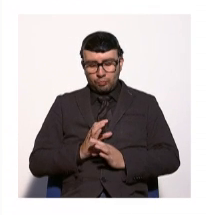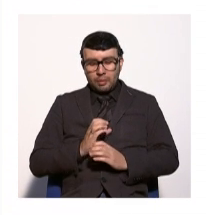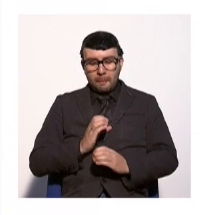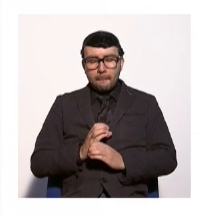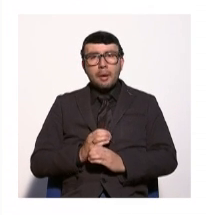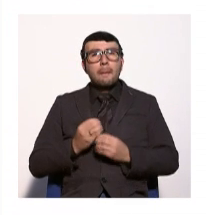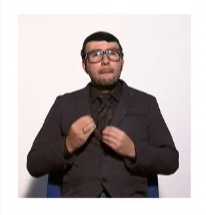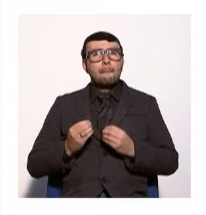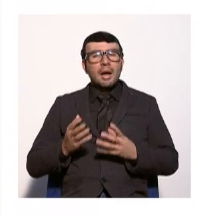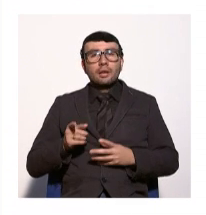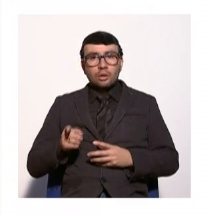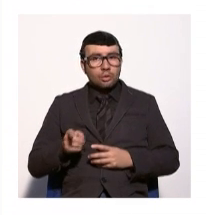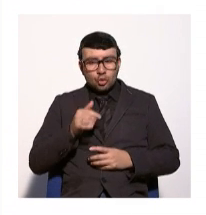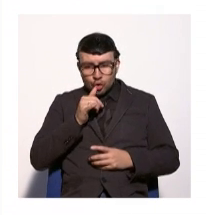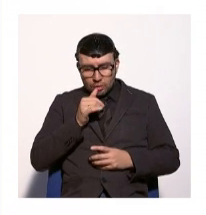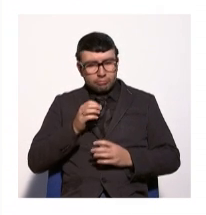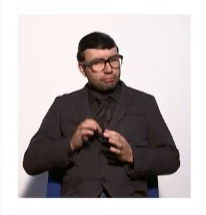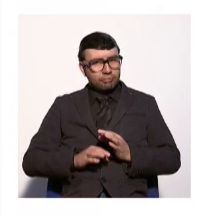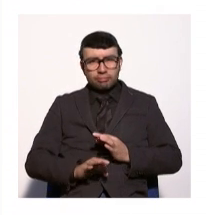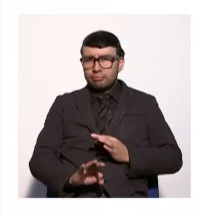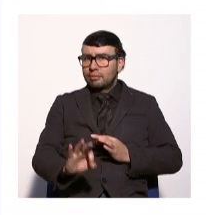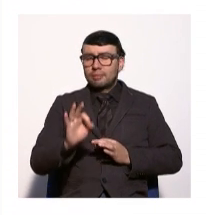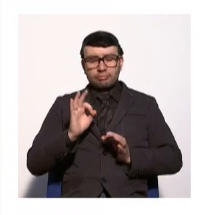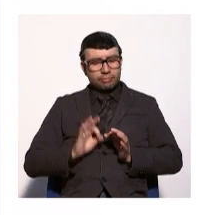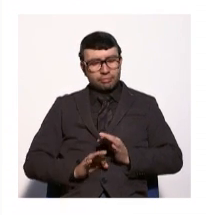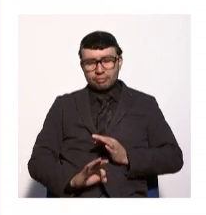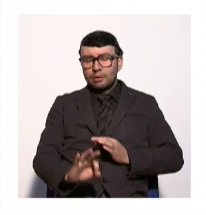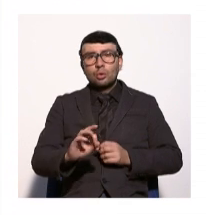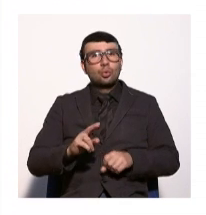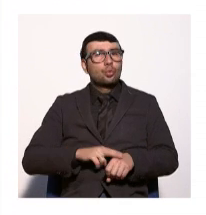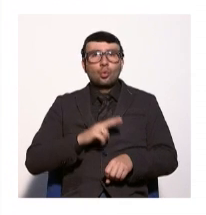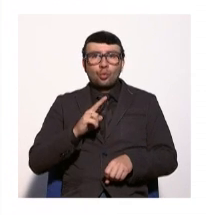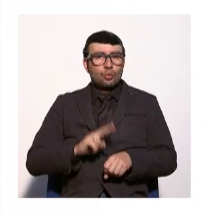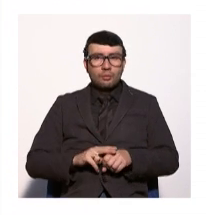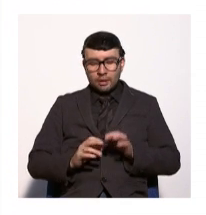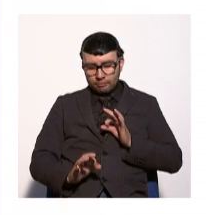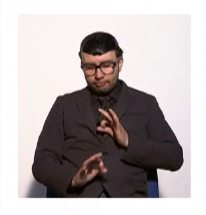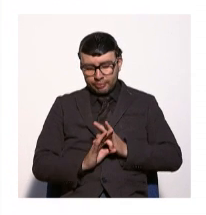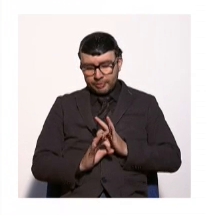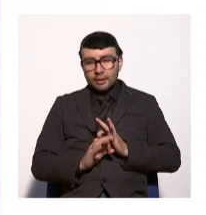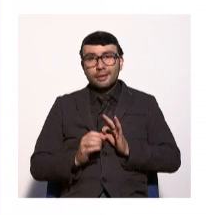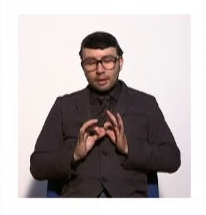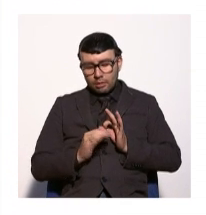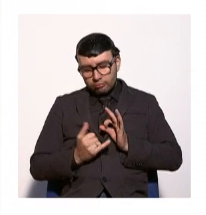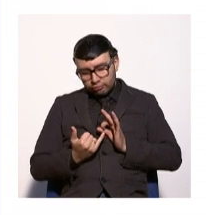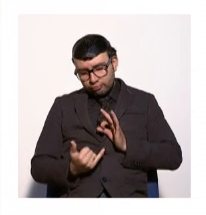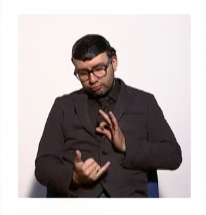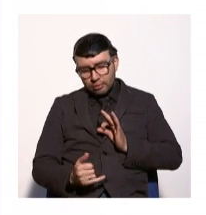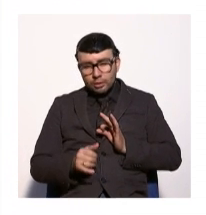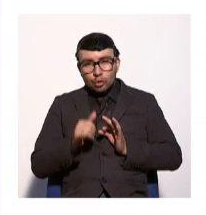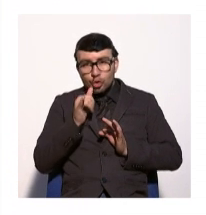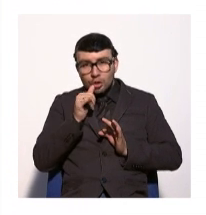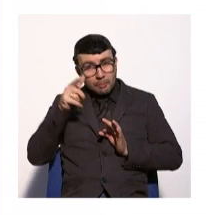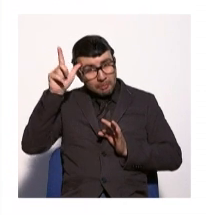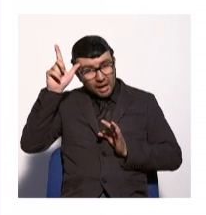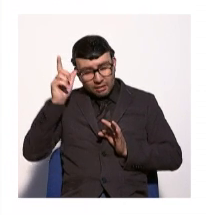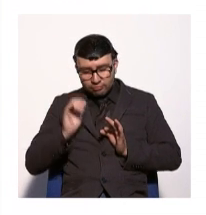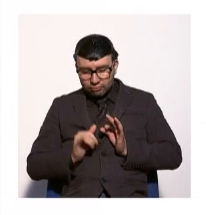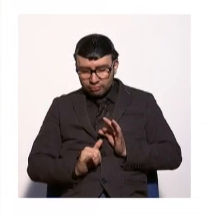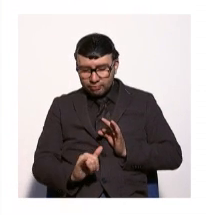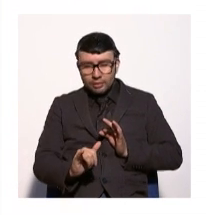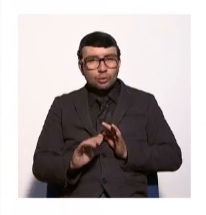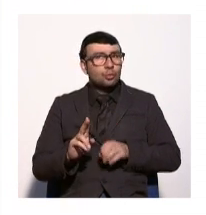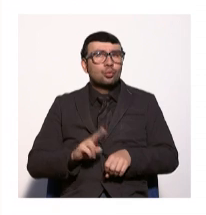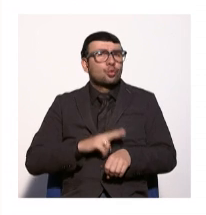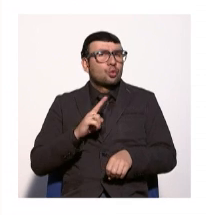orina siga saliendo por el uréter al pene entonces aquí sale nuevamente al al